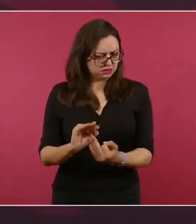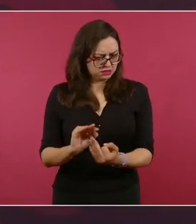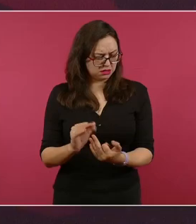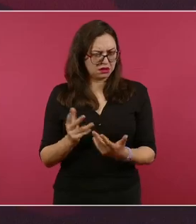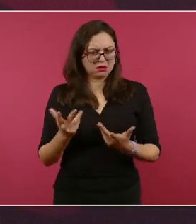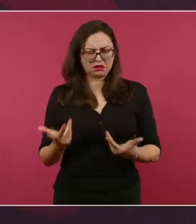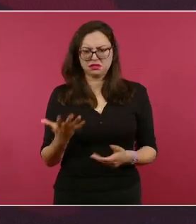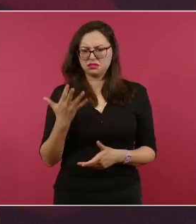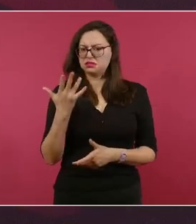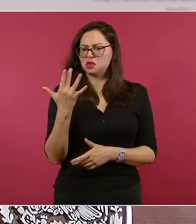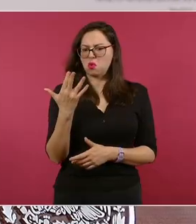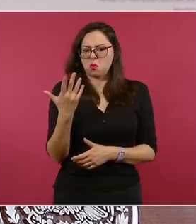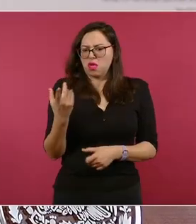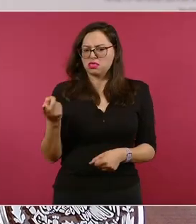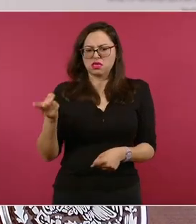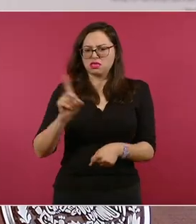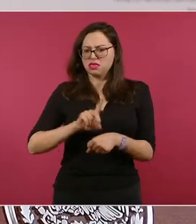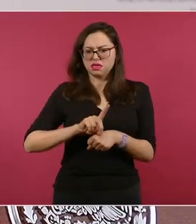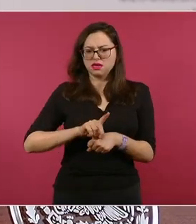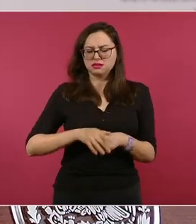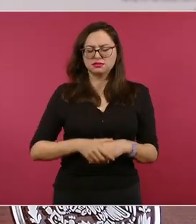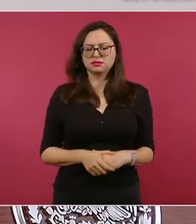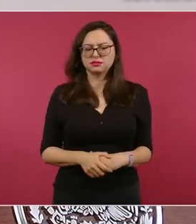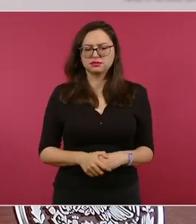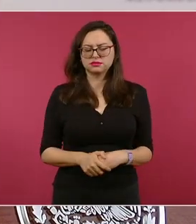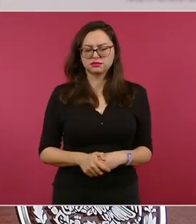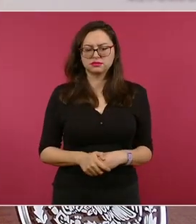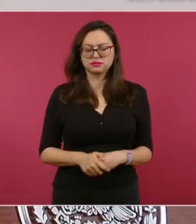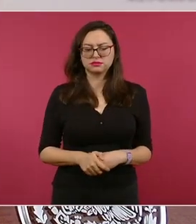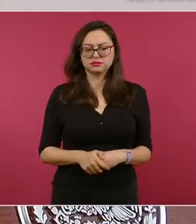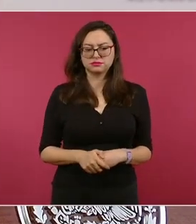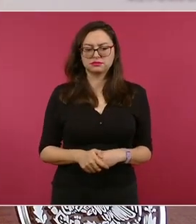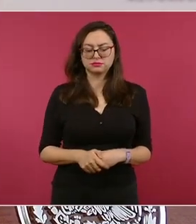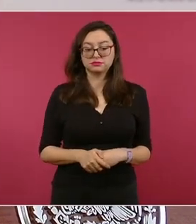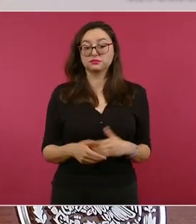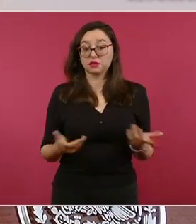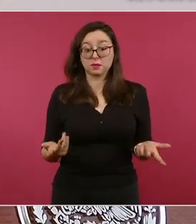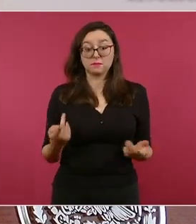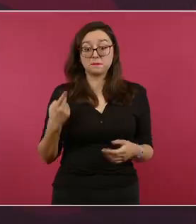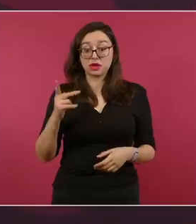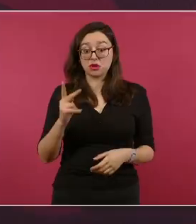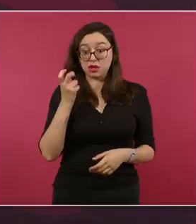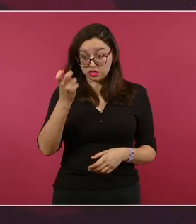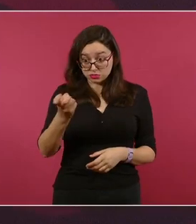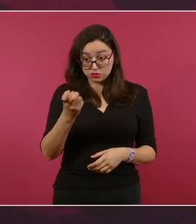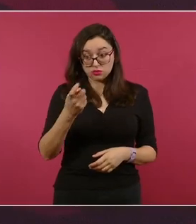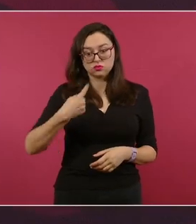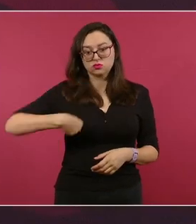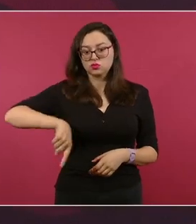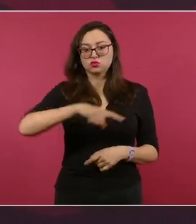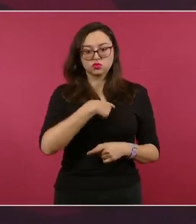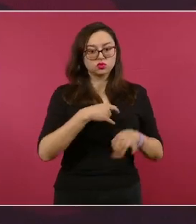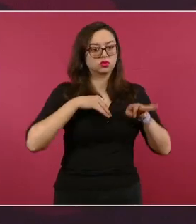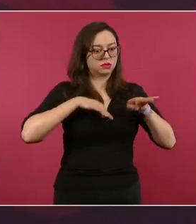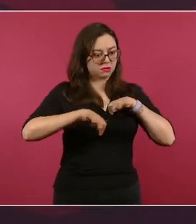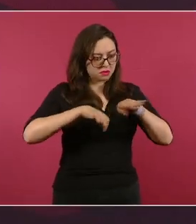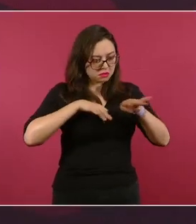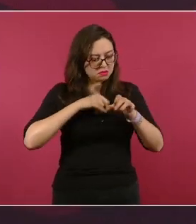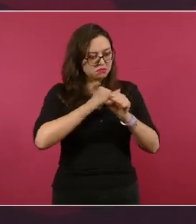pues 50 días. Y además nosotros seguimos trabajando,